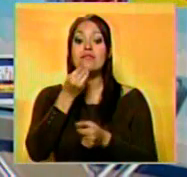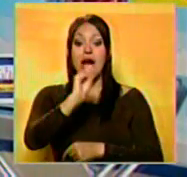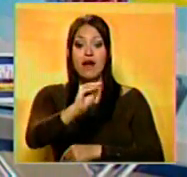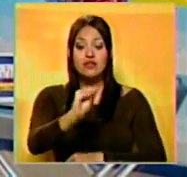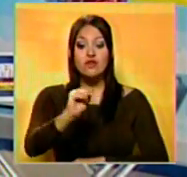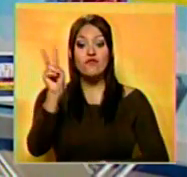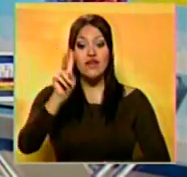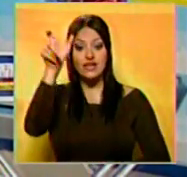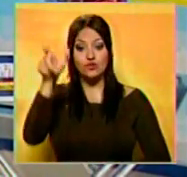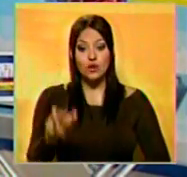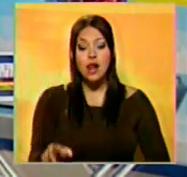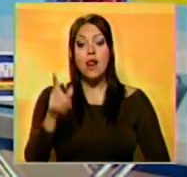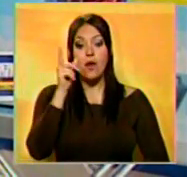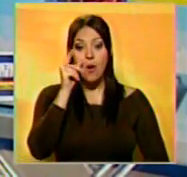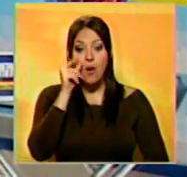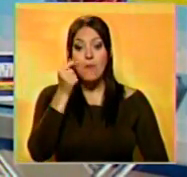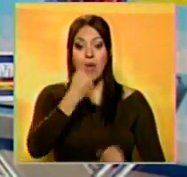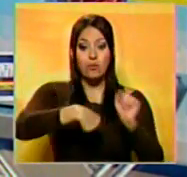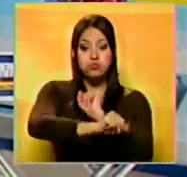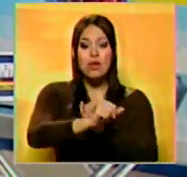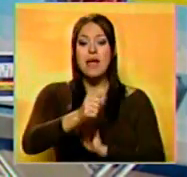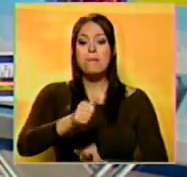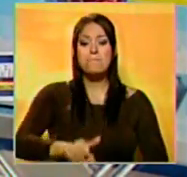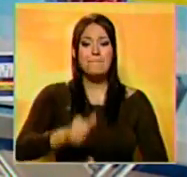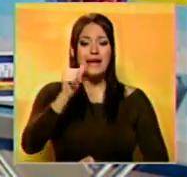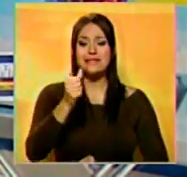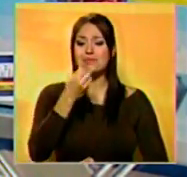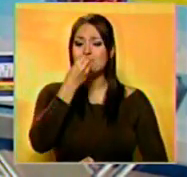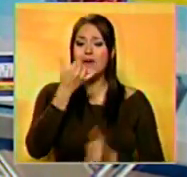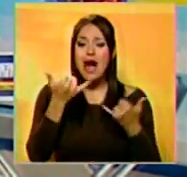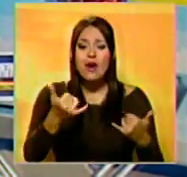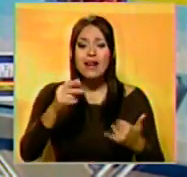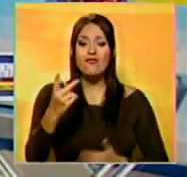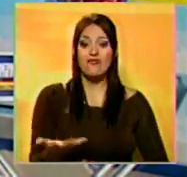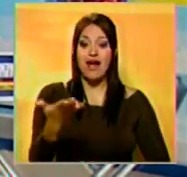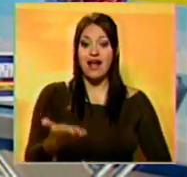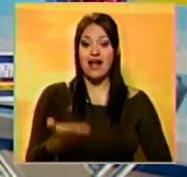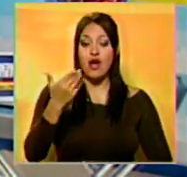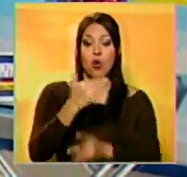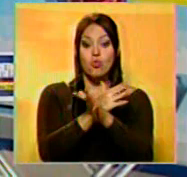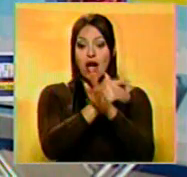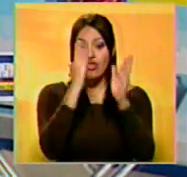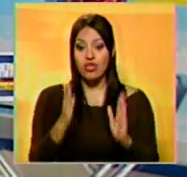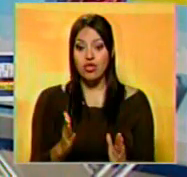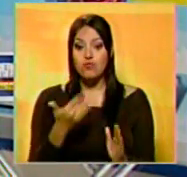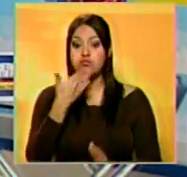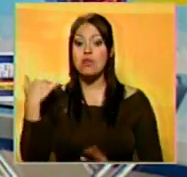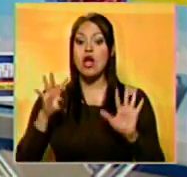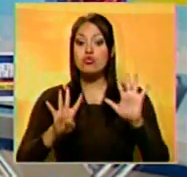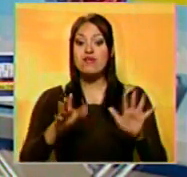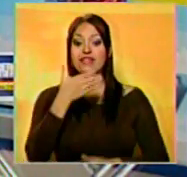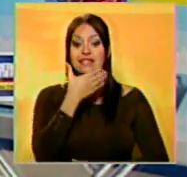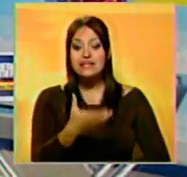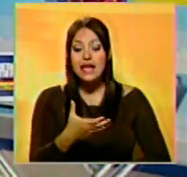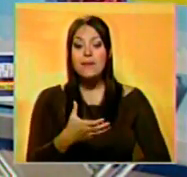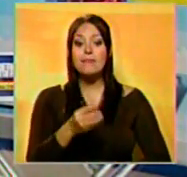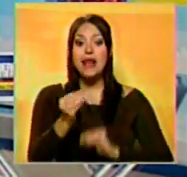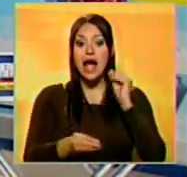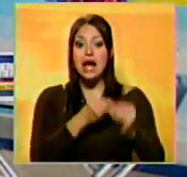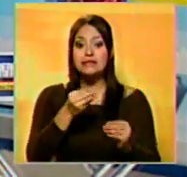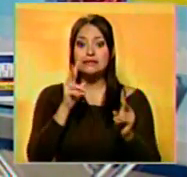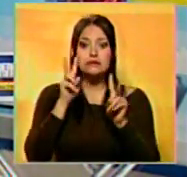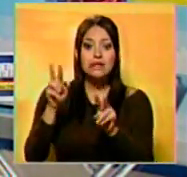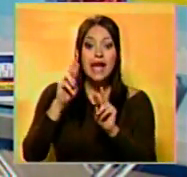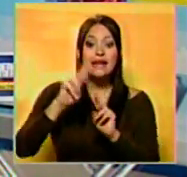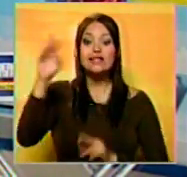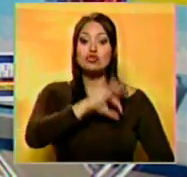venezolano Juan arangua ha comenzado a ser más que un jugador para los fanáticos del glasbak quien desde el pasado 9 de diciembre abrieron una página en la